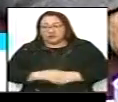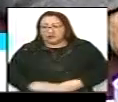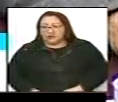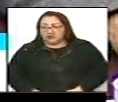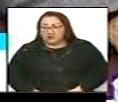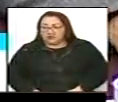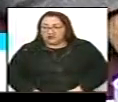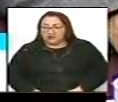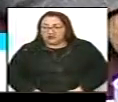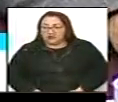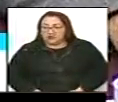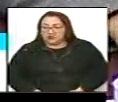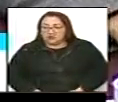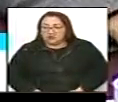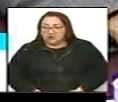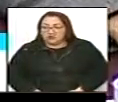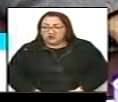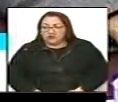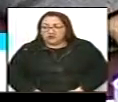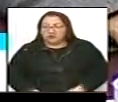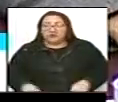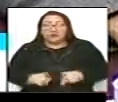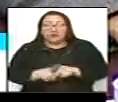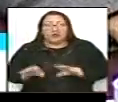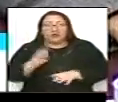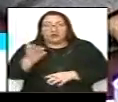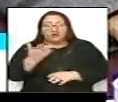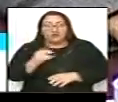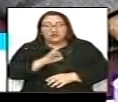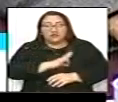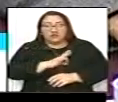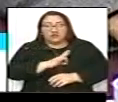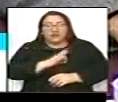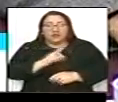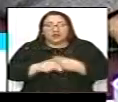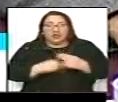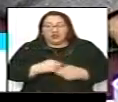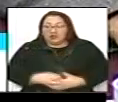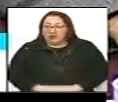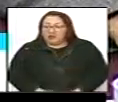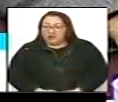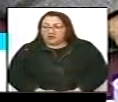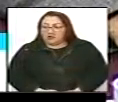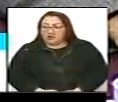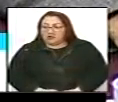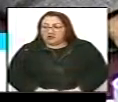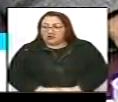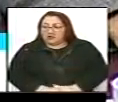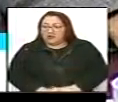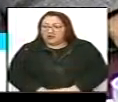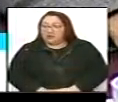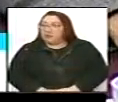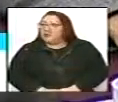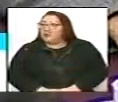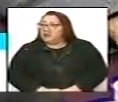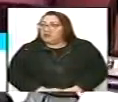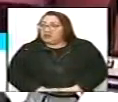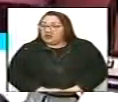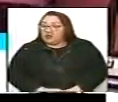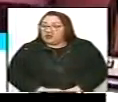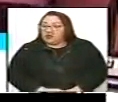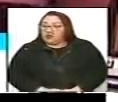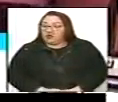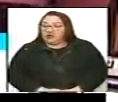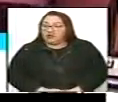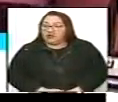la exigencia del país, sino el pedido que nos hace la Fiscal de la Nación. Muchas gracias, presidente. Tiene la palabra